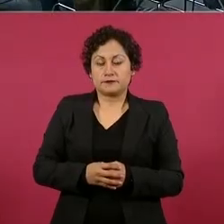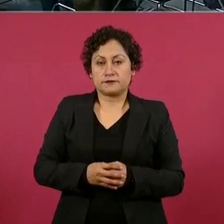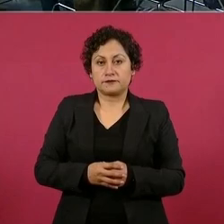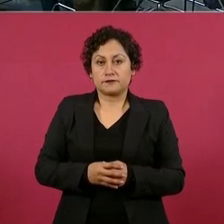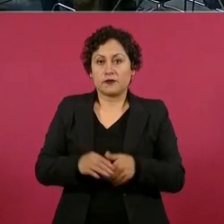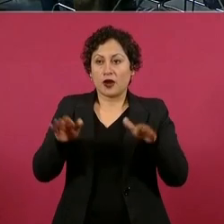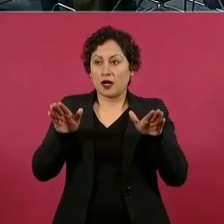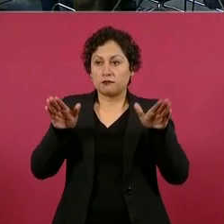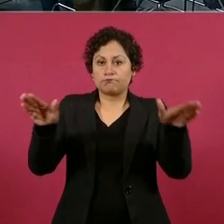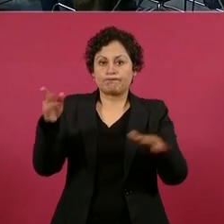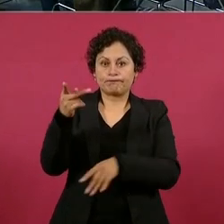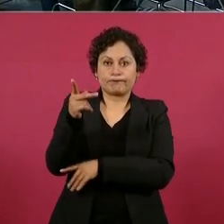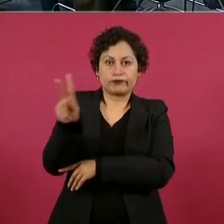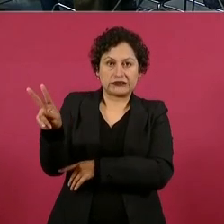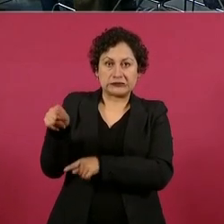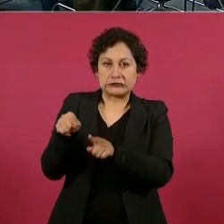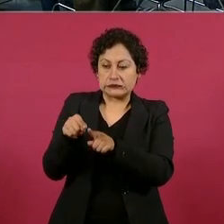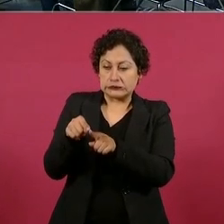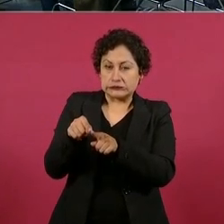Vallarta.